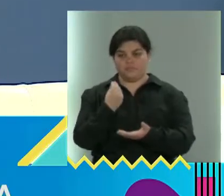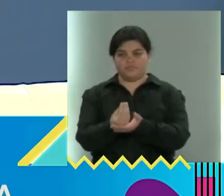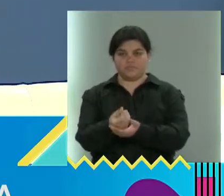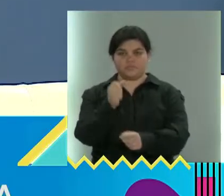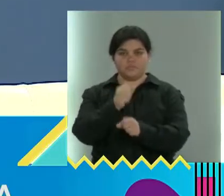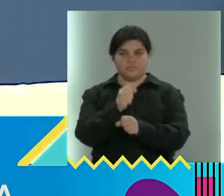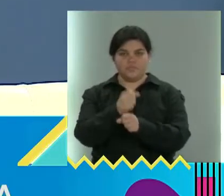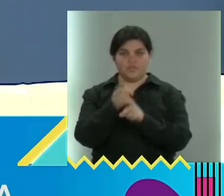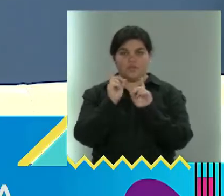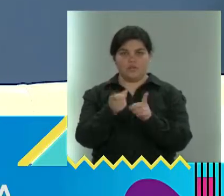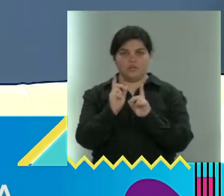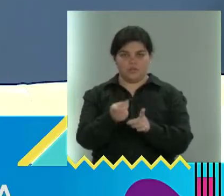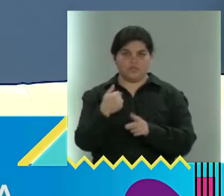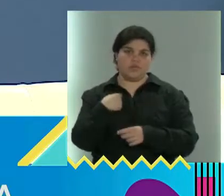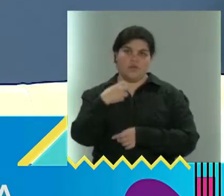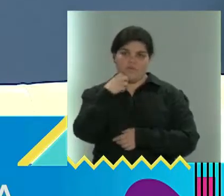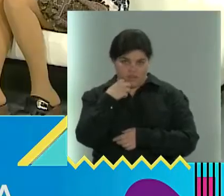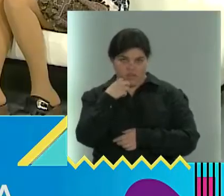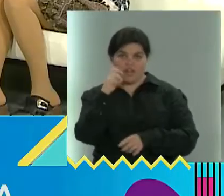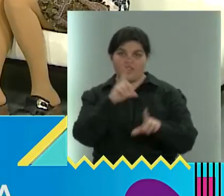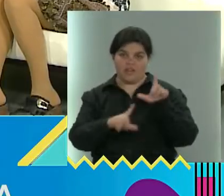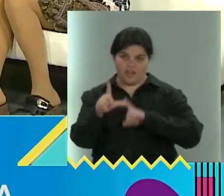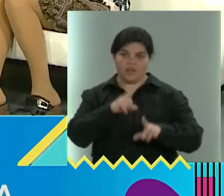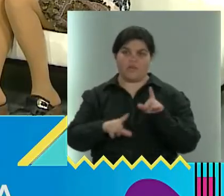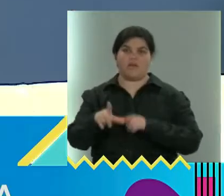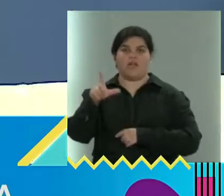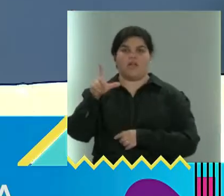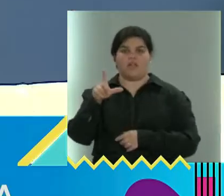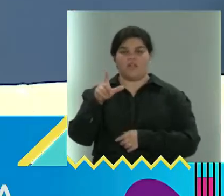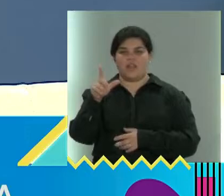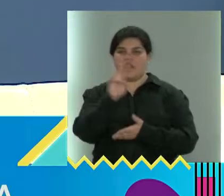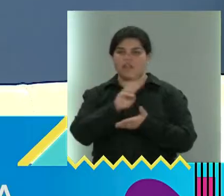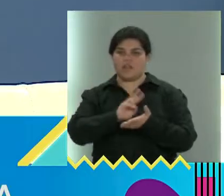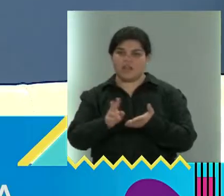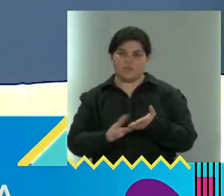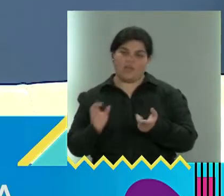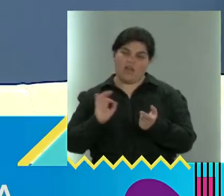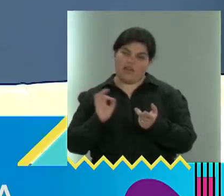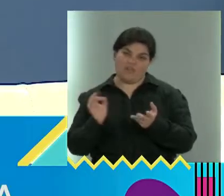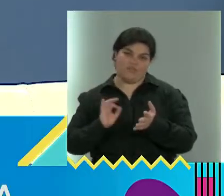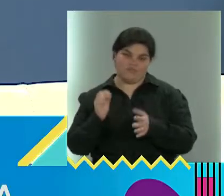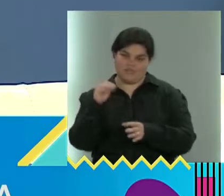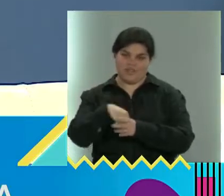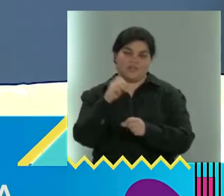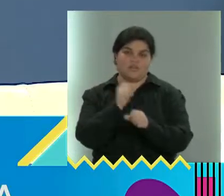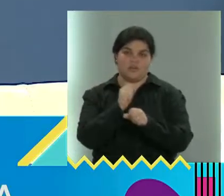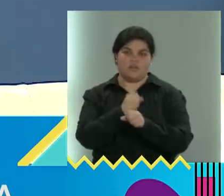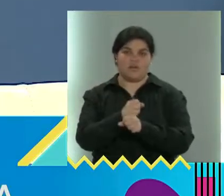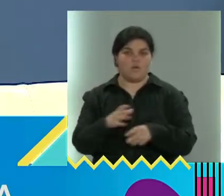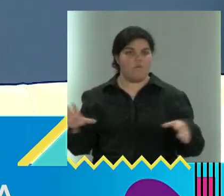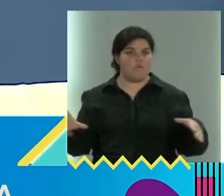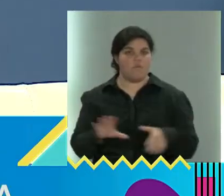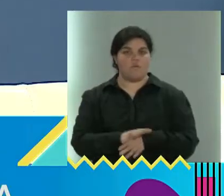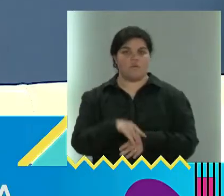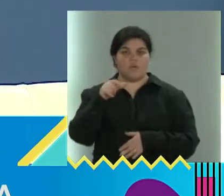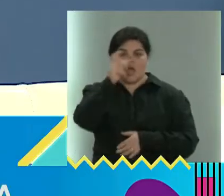docente, como vieja de lengua, de literatura, que lo soy desde hace muchos años, es justamente haber escuchado esa